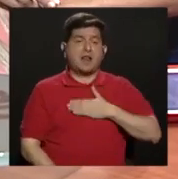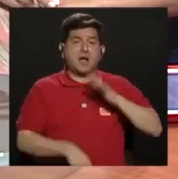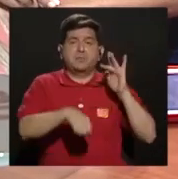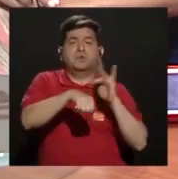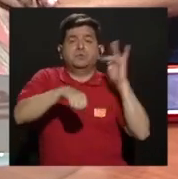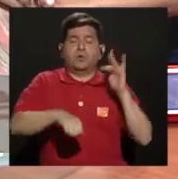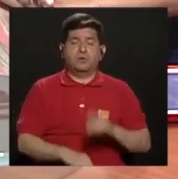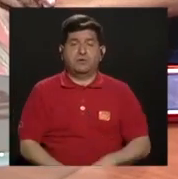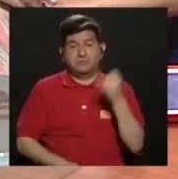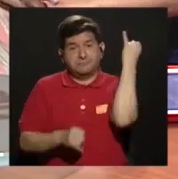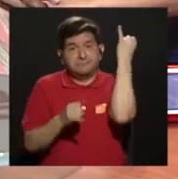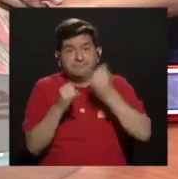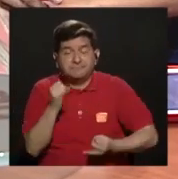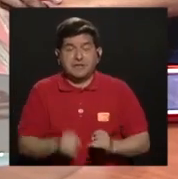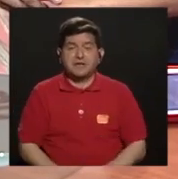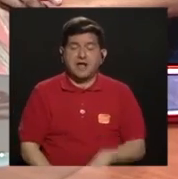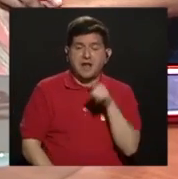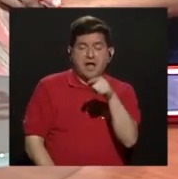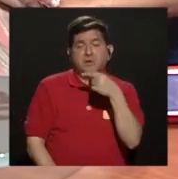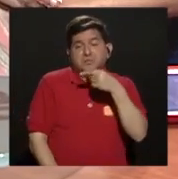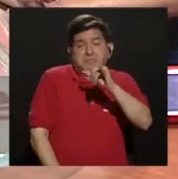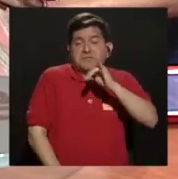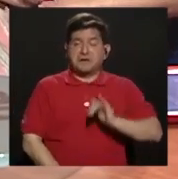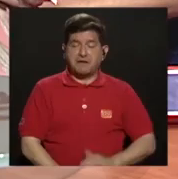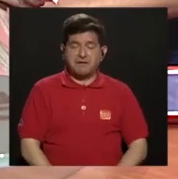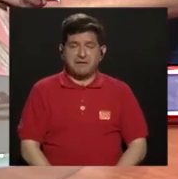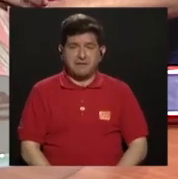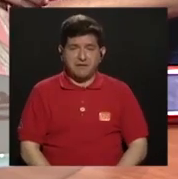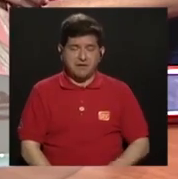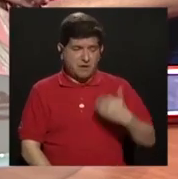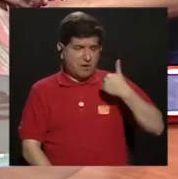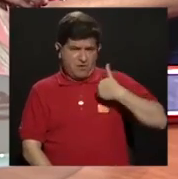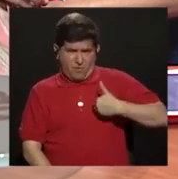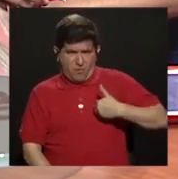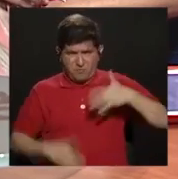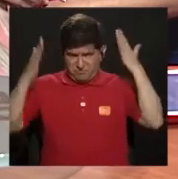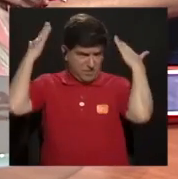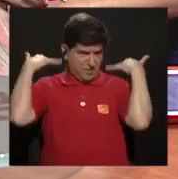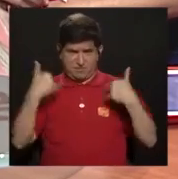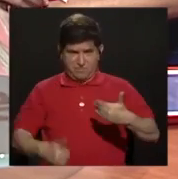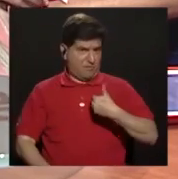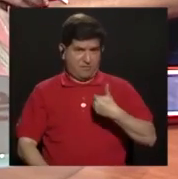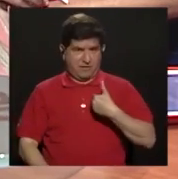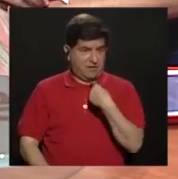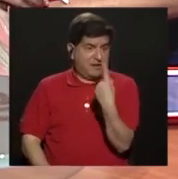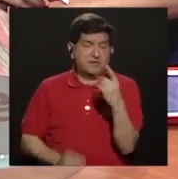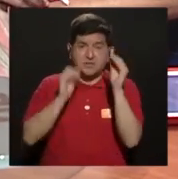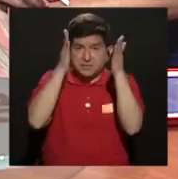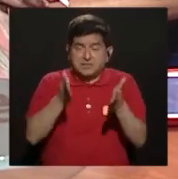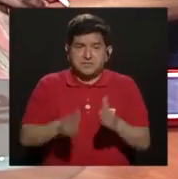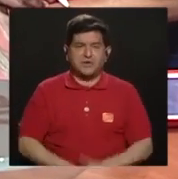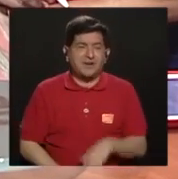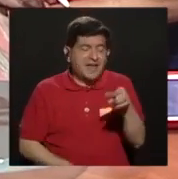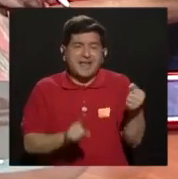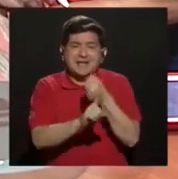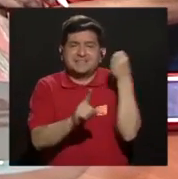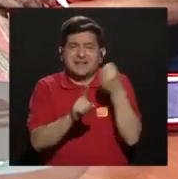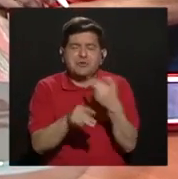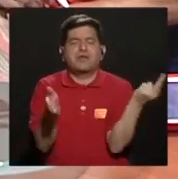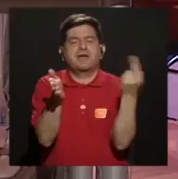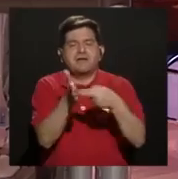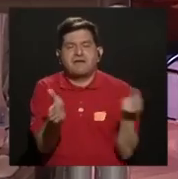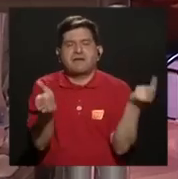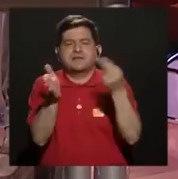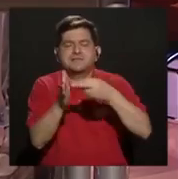otro, y bueno, y al final de cuentas, ¿quién te tenía voz de gay? Al final de cuentas, un hombre no se deja el cabello largo. Entonces, este tipo de violencia que replica es